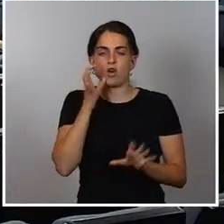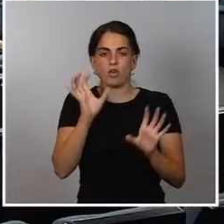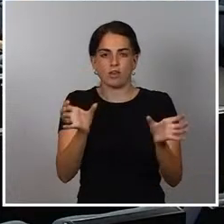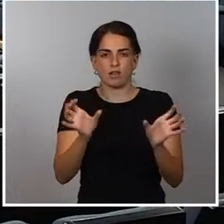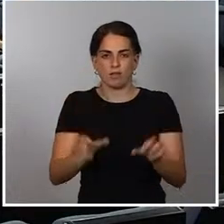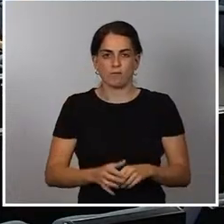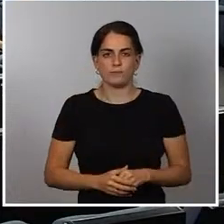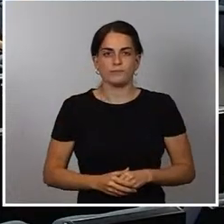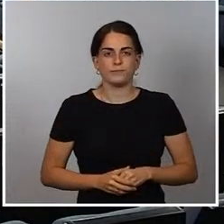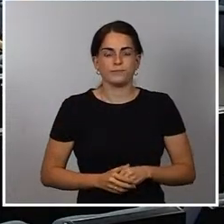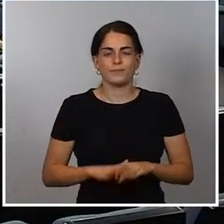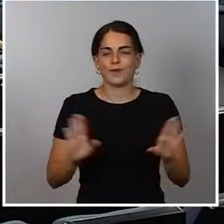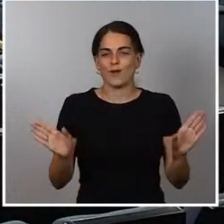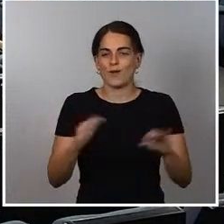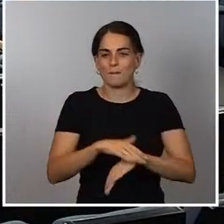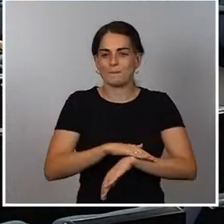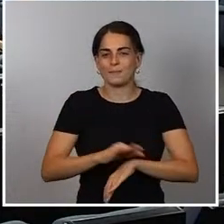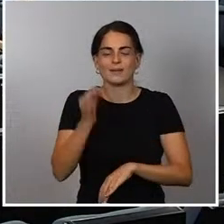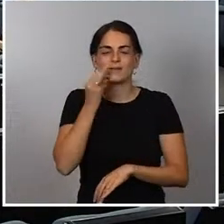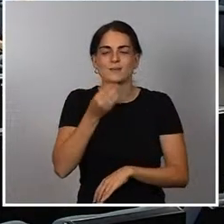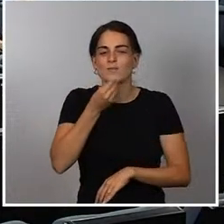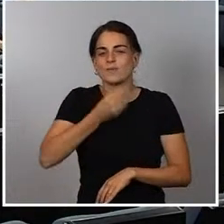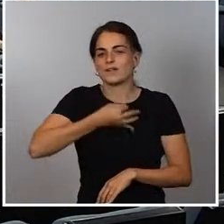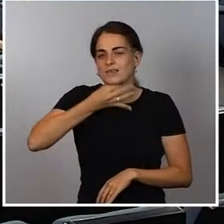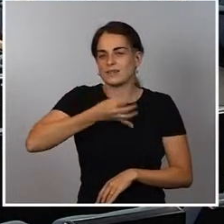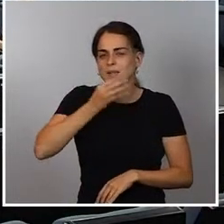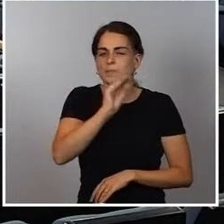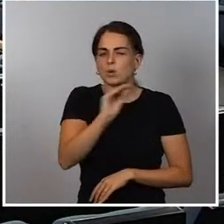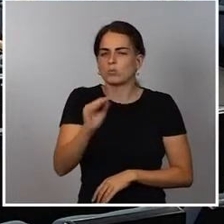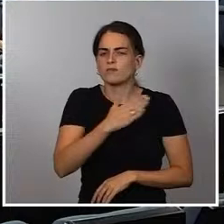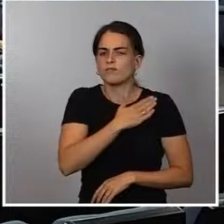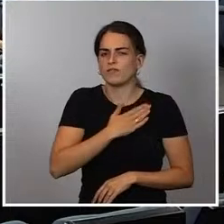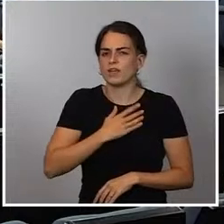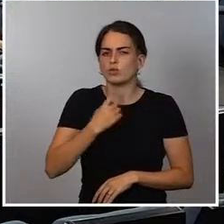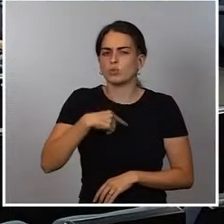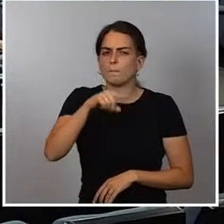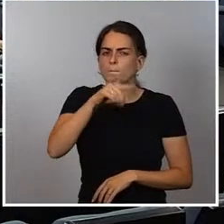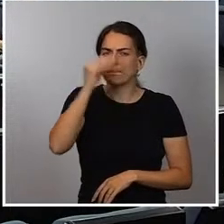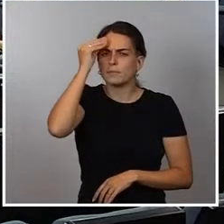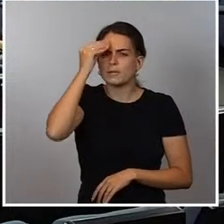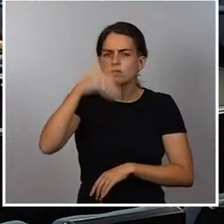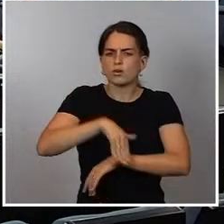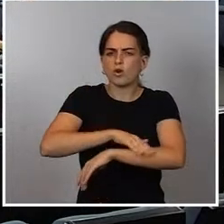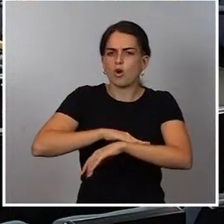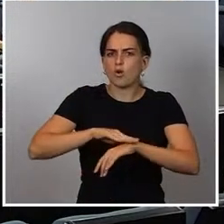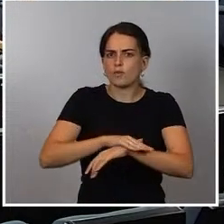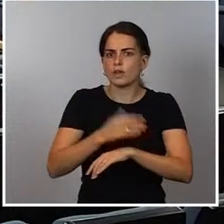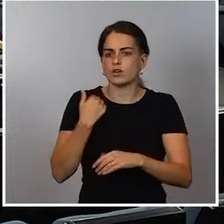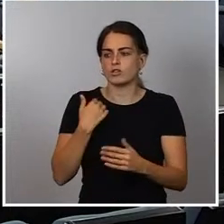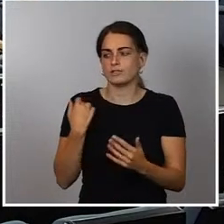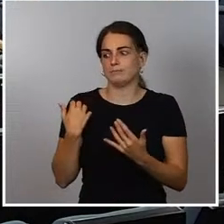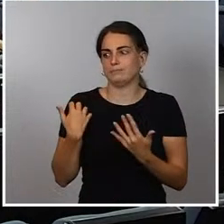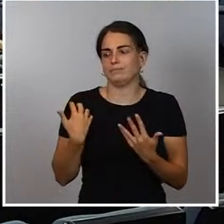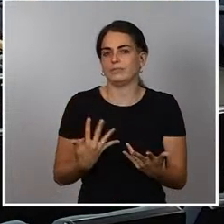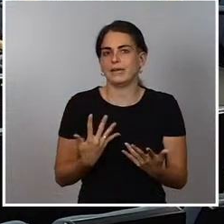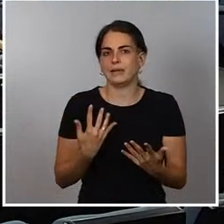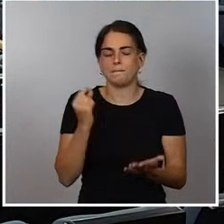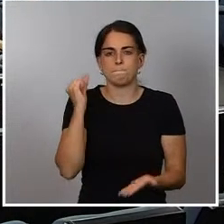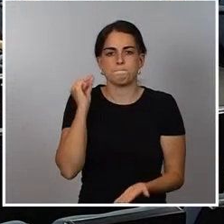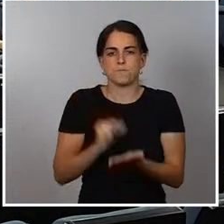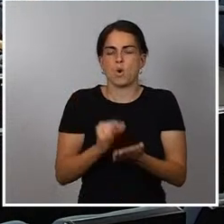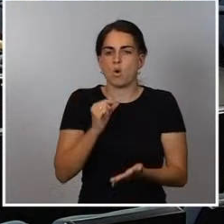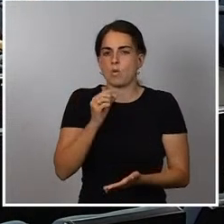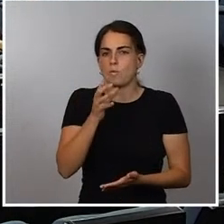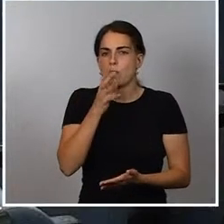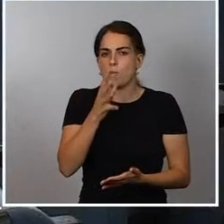hola administra buenas tardes yo le quería preguntar si considera que el gobierno se precipitó al anunciar la vuelta de las sonrisas a